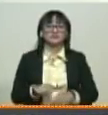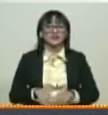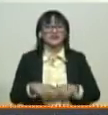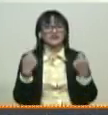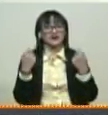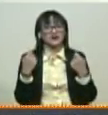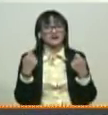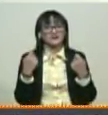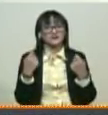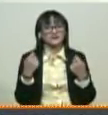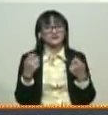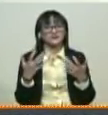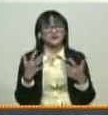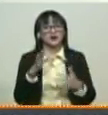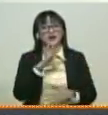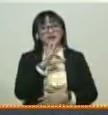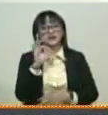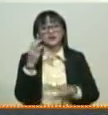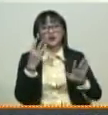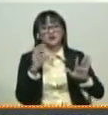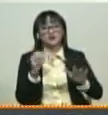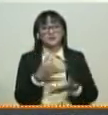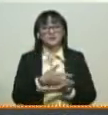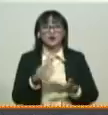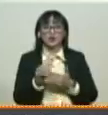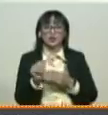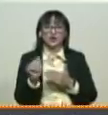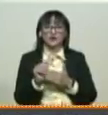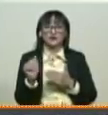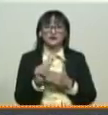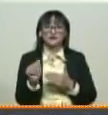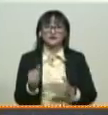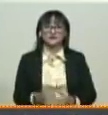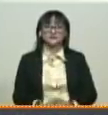patrimonial cercano a los 580 millones de dólares.